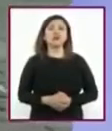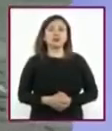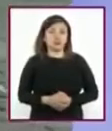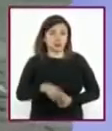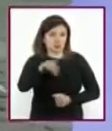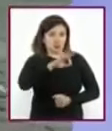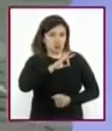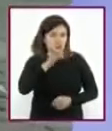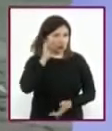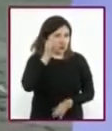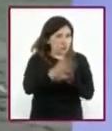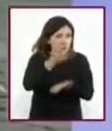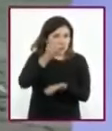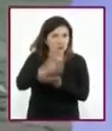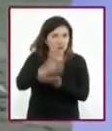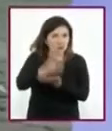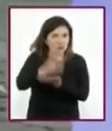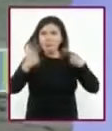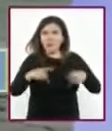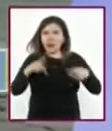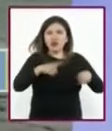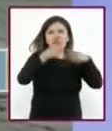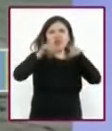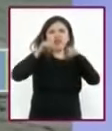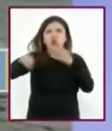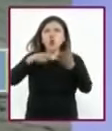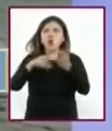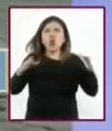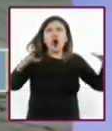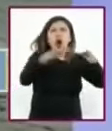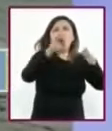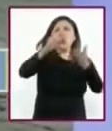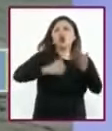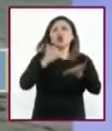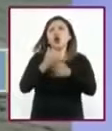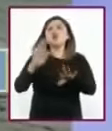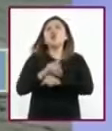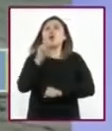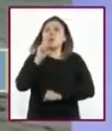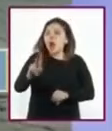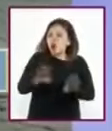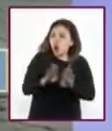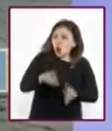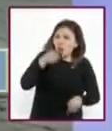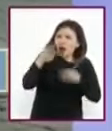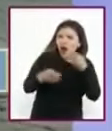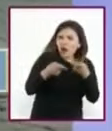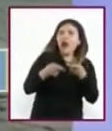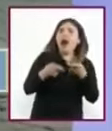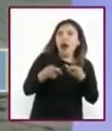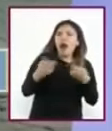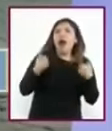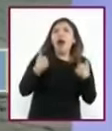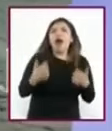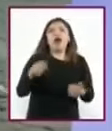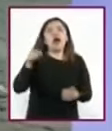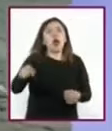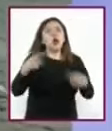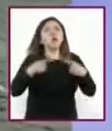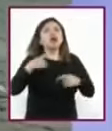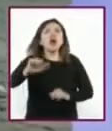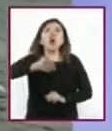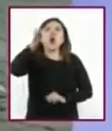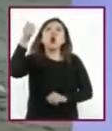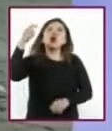Podemos identificar a las personas de diferentes regiones o ciudades por su manera de hablar. Así, reconocemos cuando alguien proviene